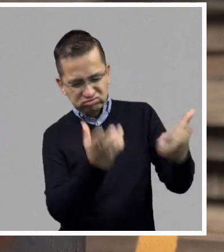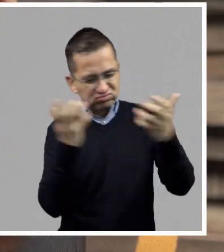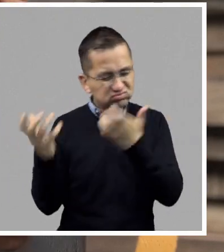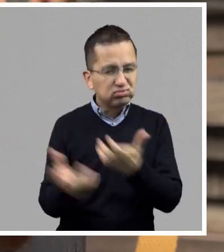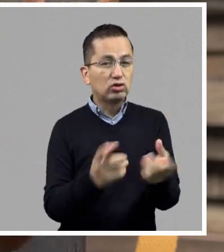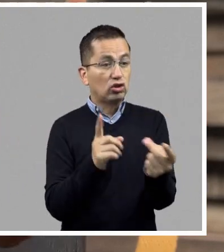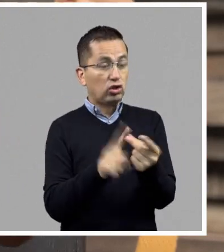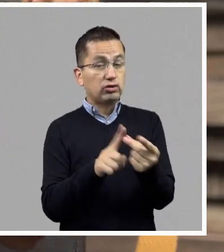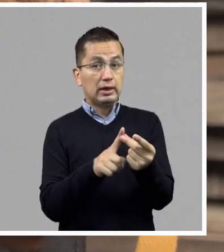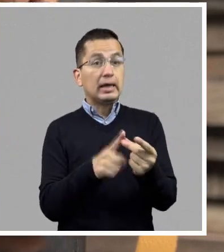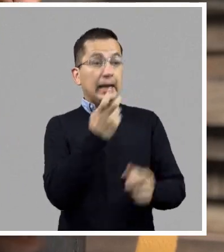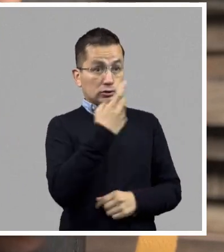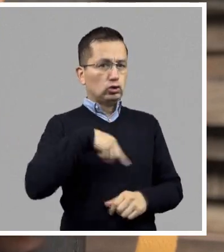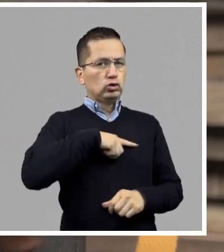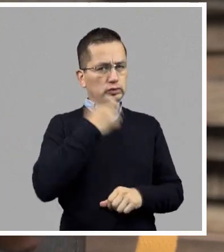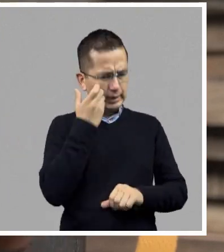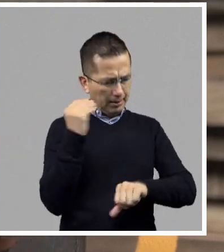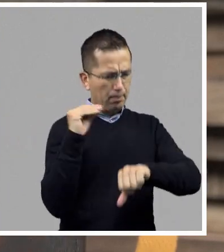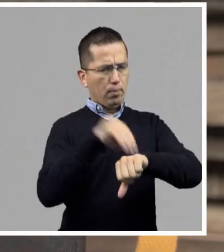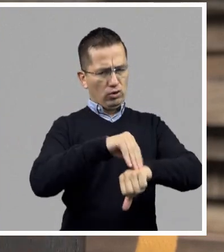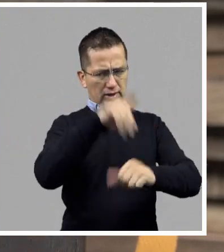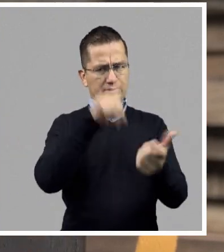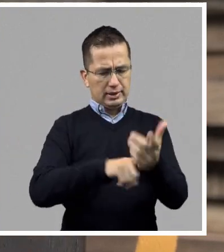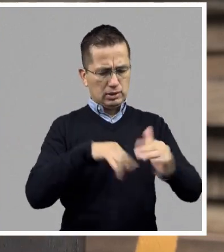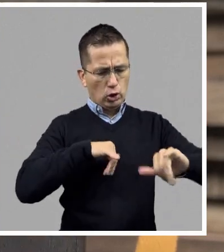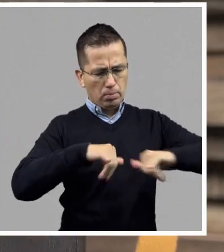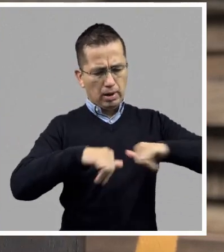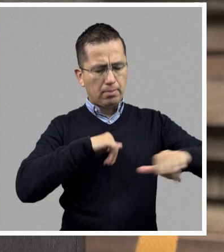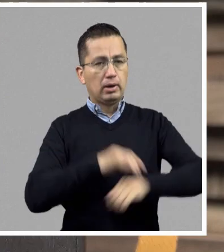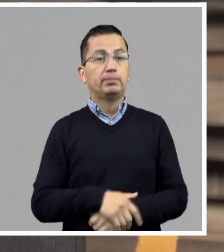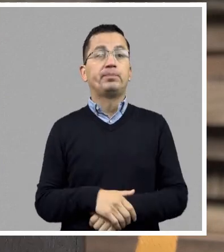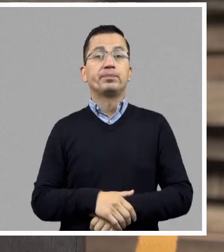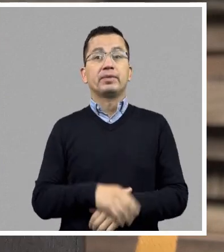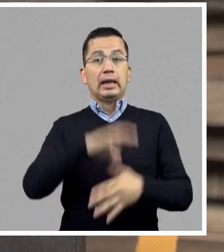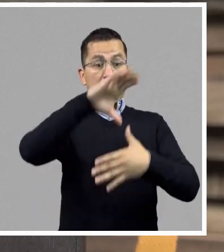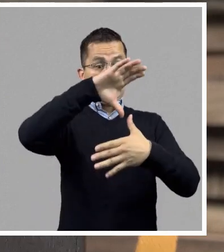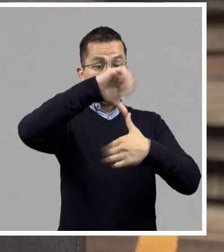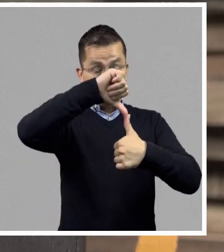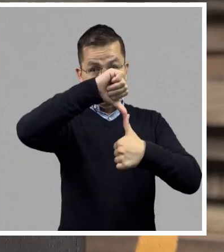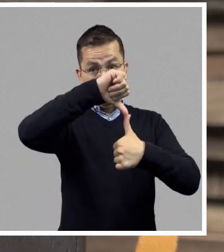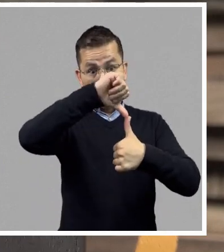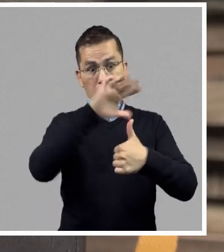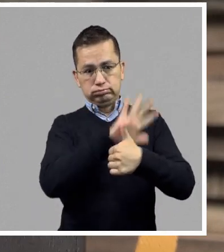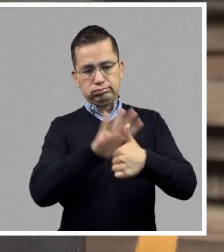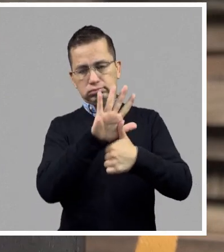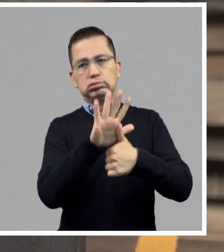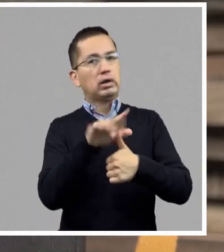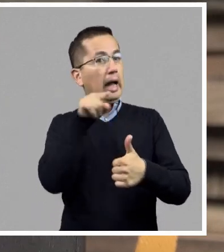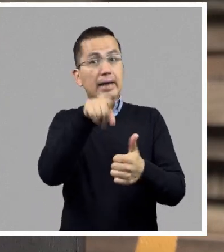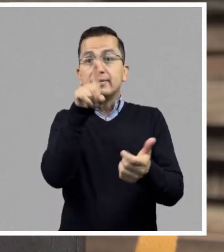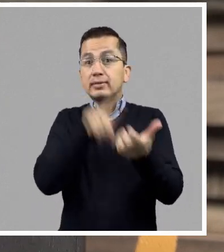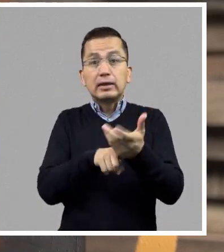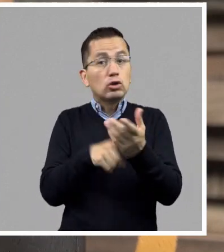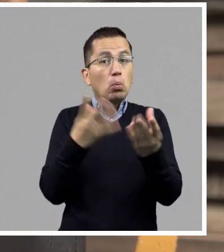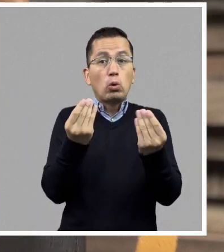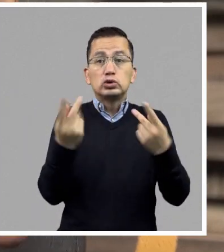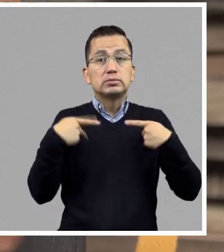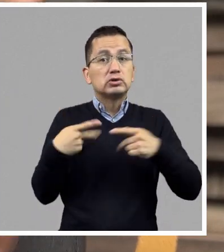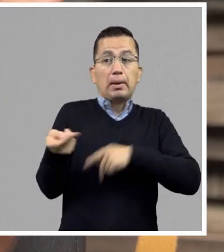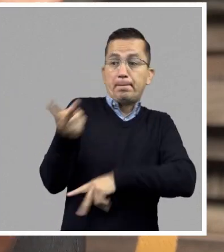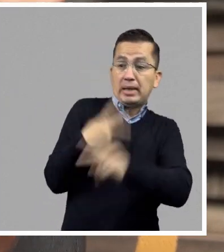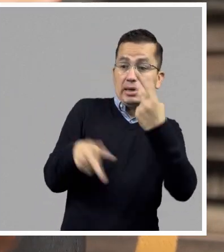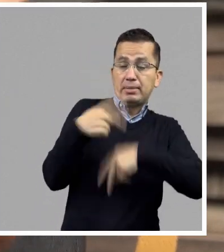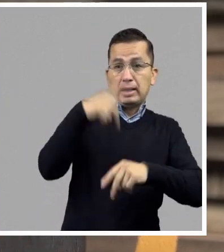hay distintos lugares por donde pasan también que Centroamérica es un punto de origen de estas personas que generalmente van